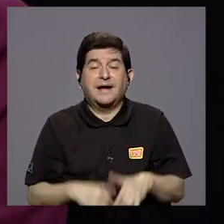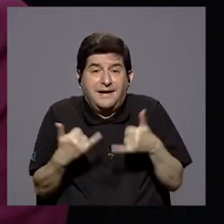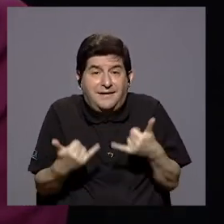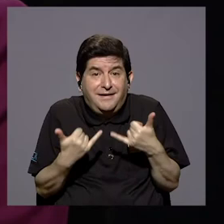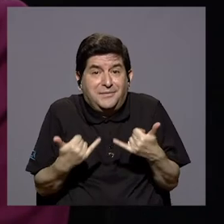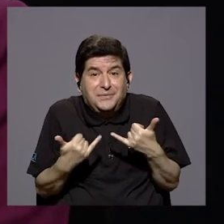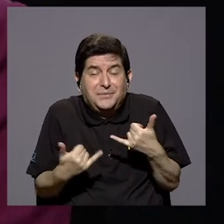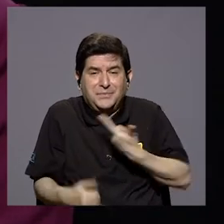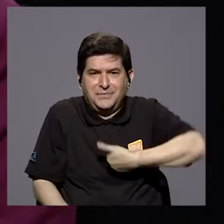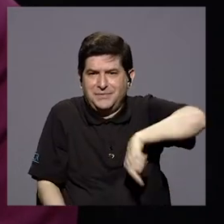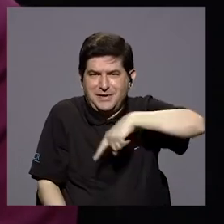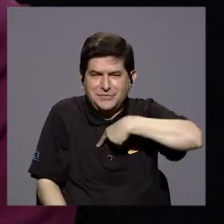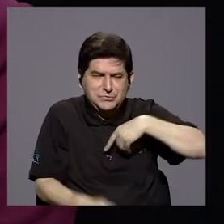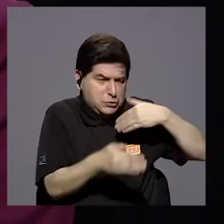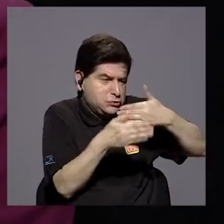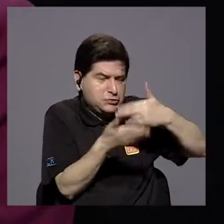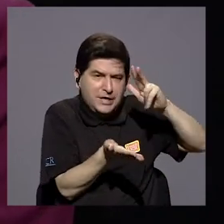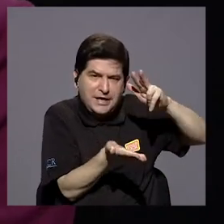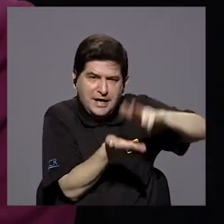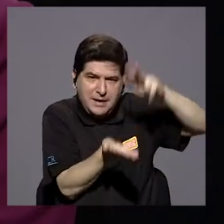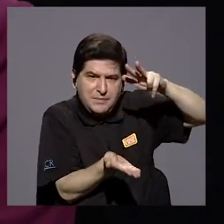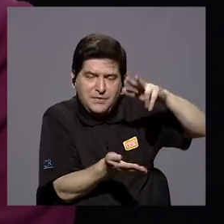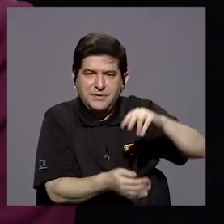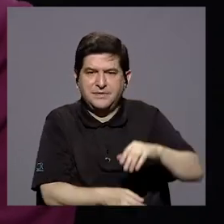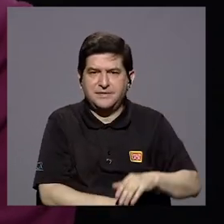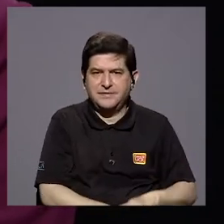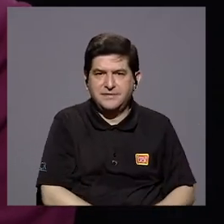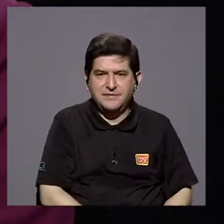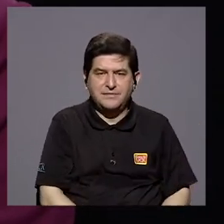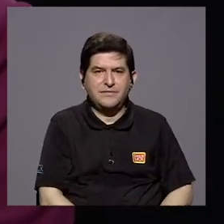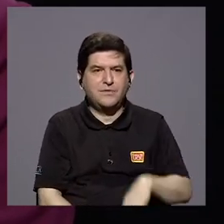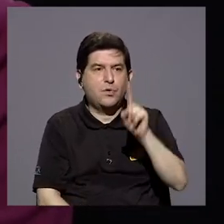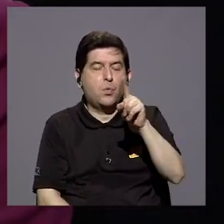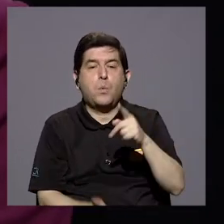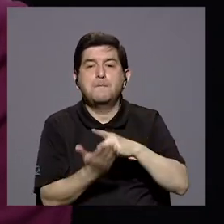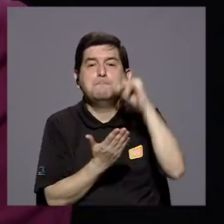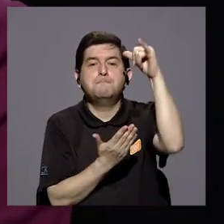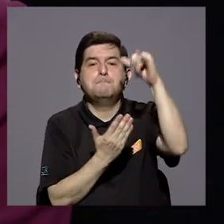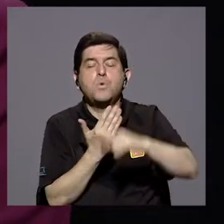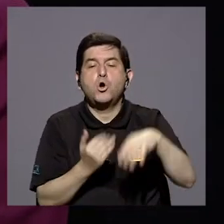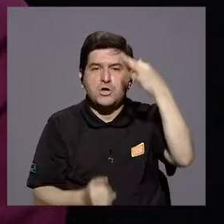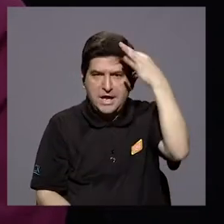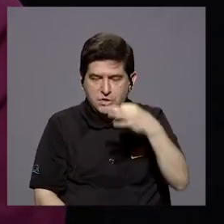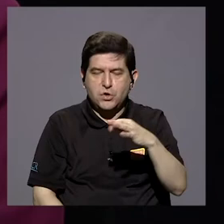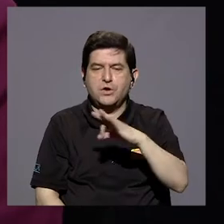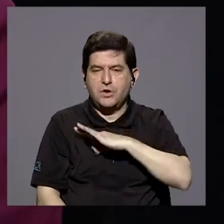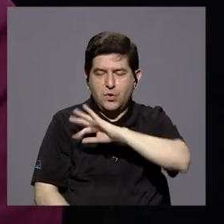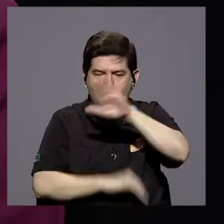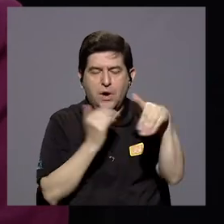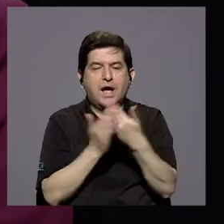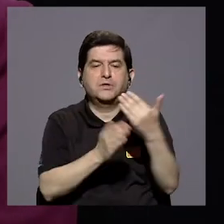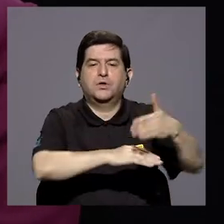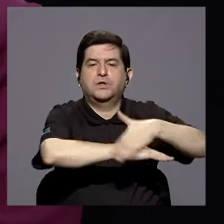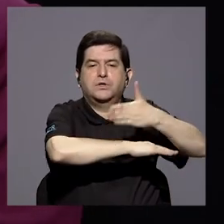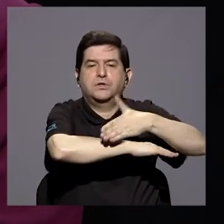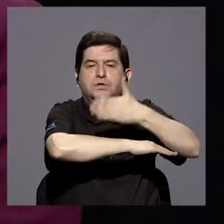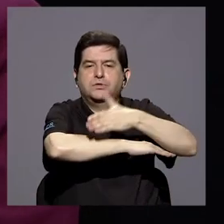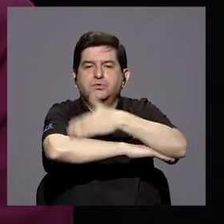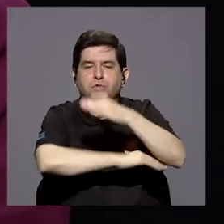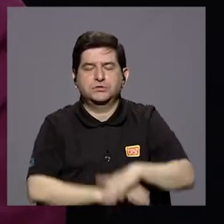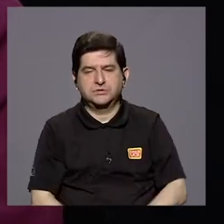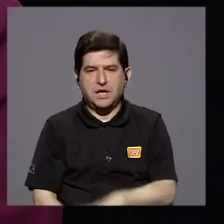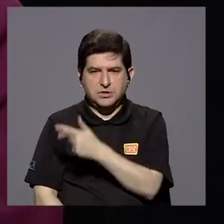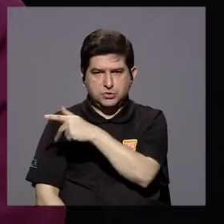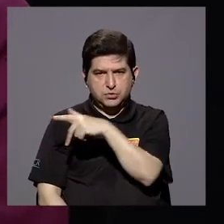ahorita estamos cerca de aprobar un proyecto que creo que puede beneficiar a todas las costas, tanto